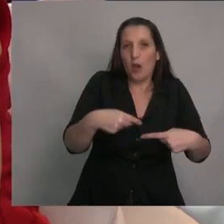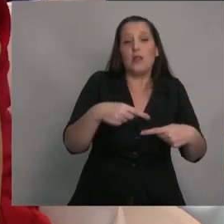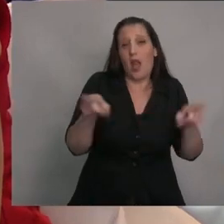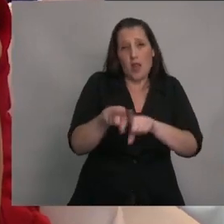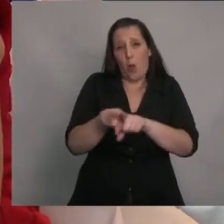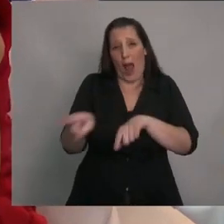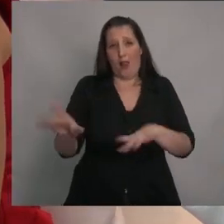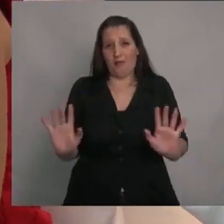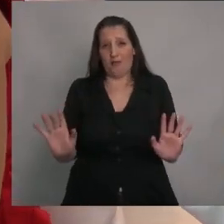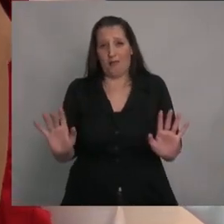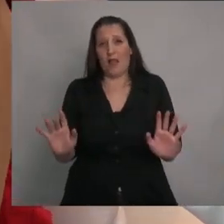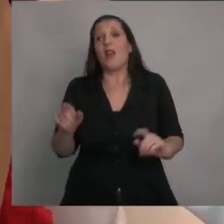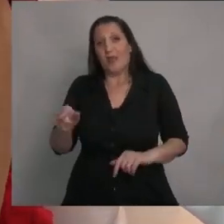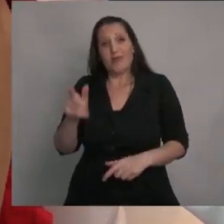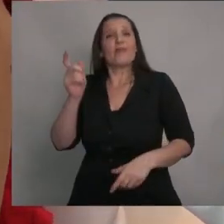las mujeres.